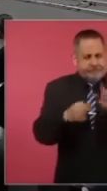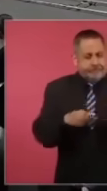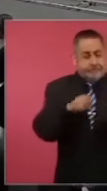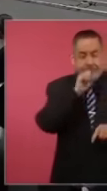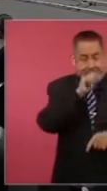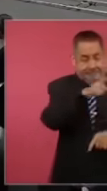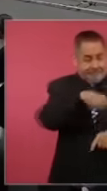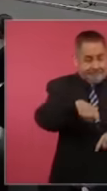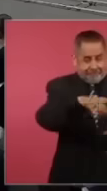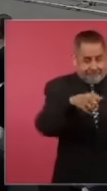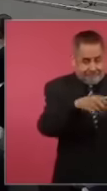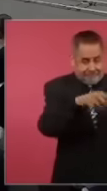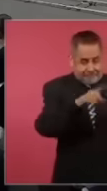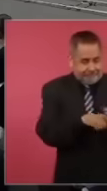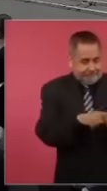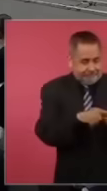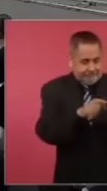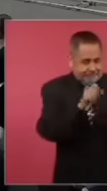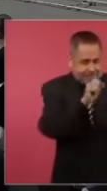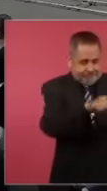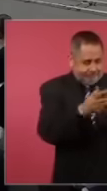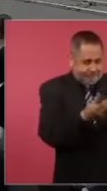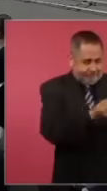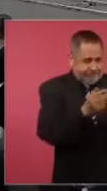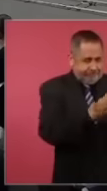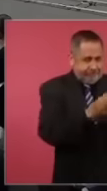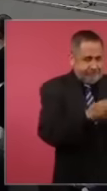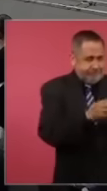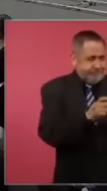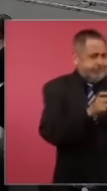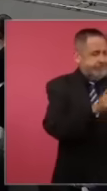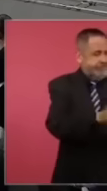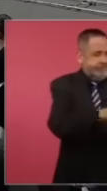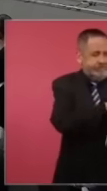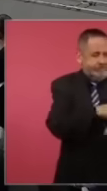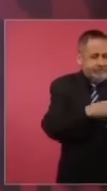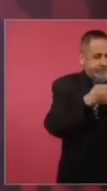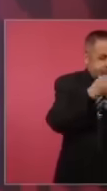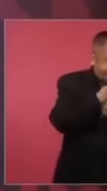mismos o sus voceros,